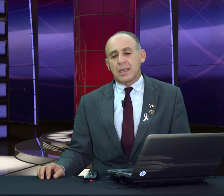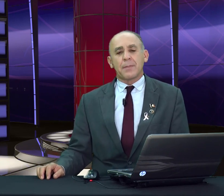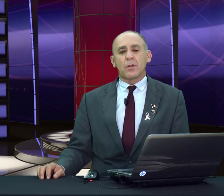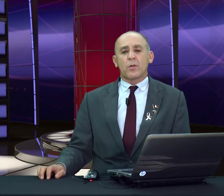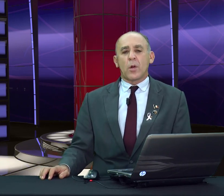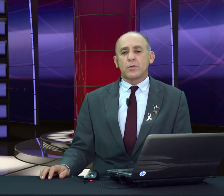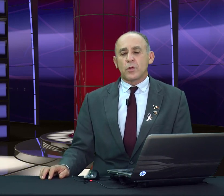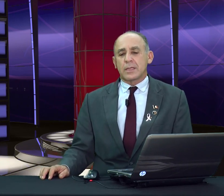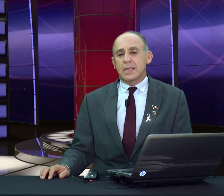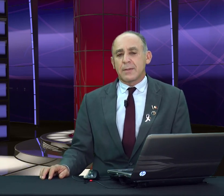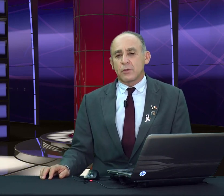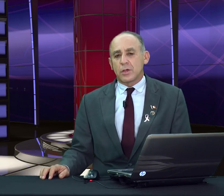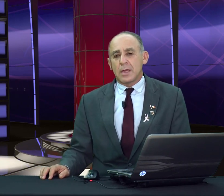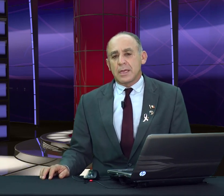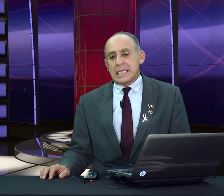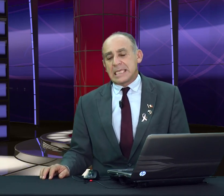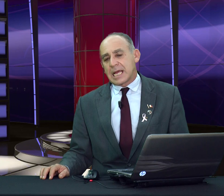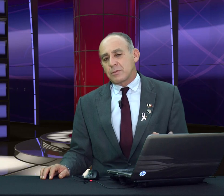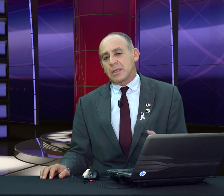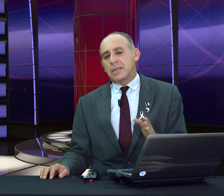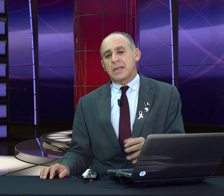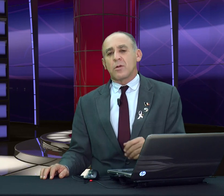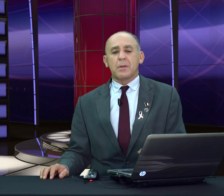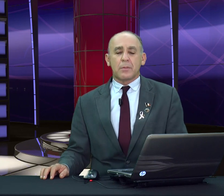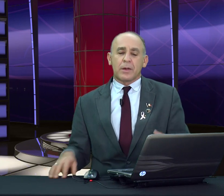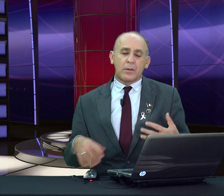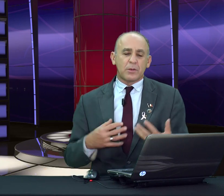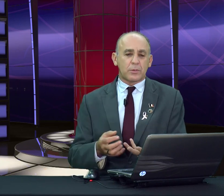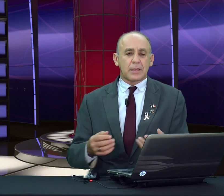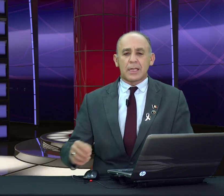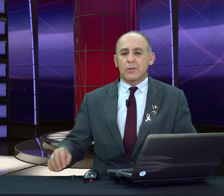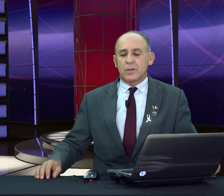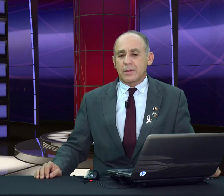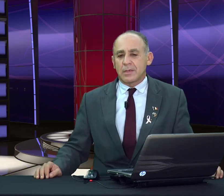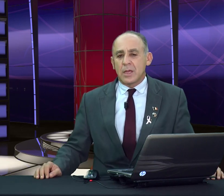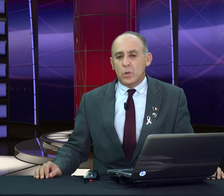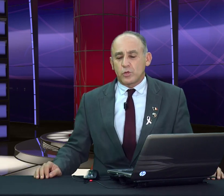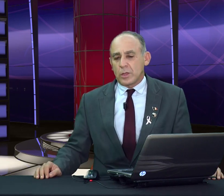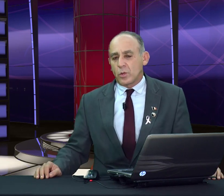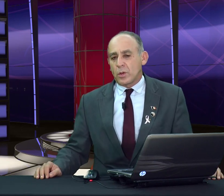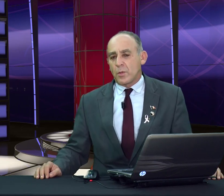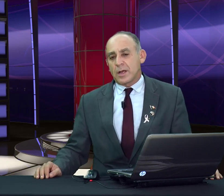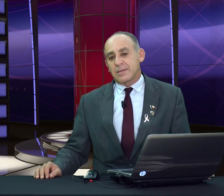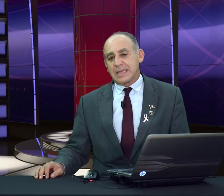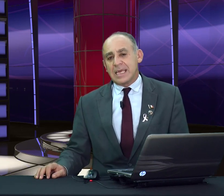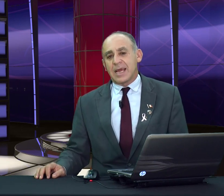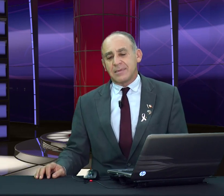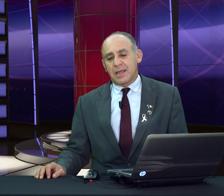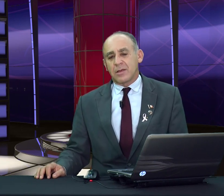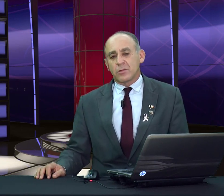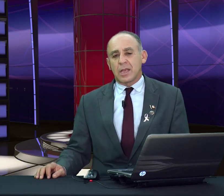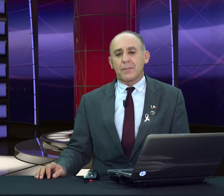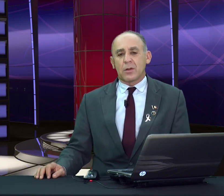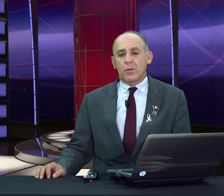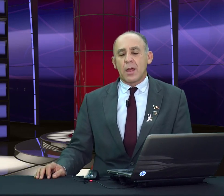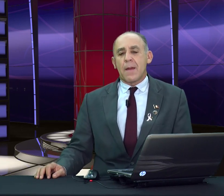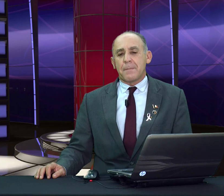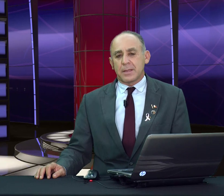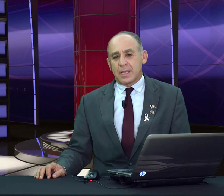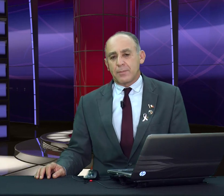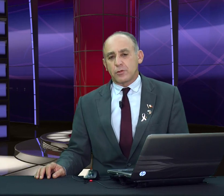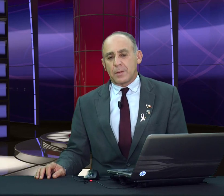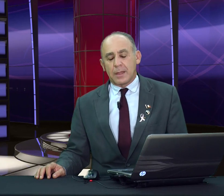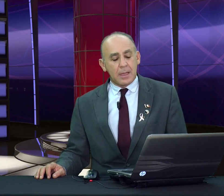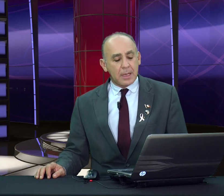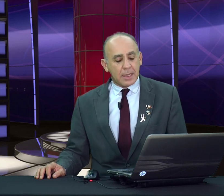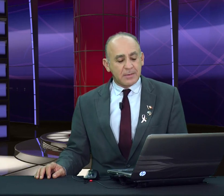Es la mejor opción que tenemos. Y si llegamos a tener COVID, bueno, pues proteger a los demás usando cubrebocas y aislarlos de la mejor